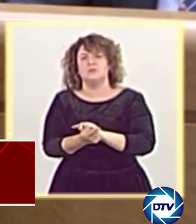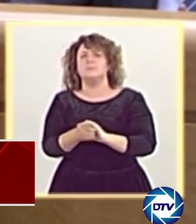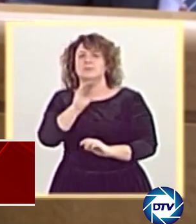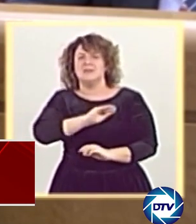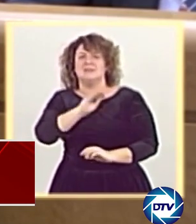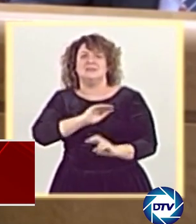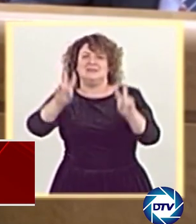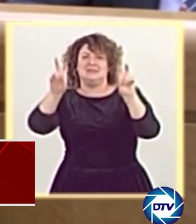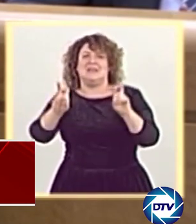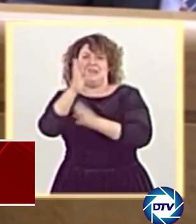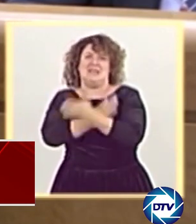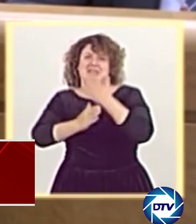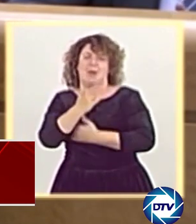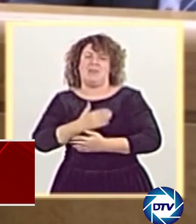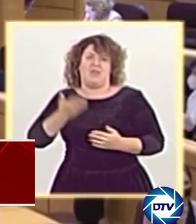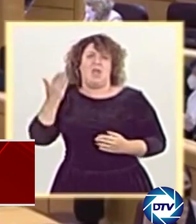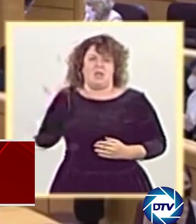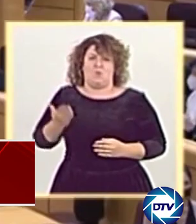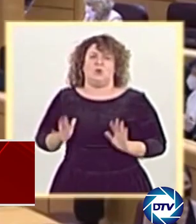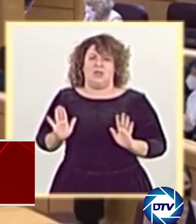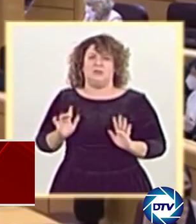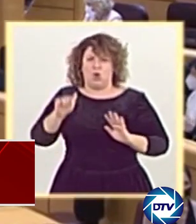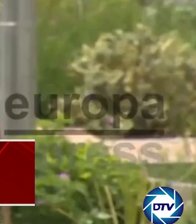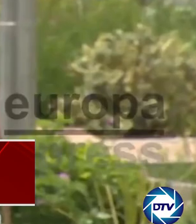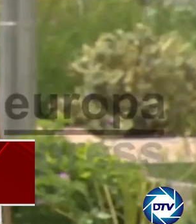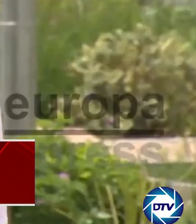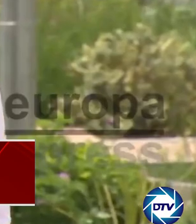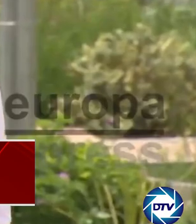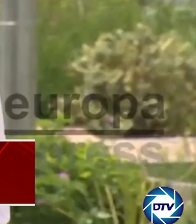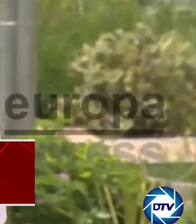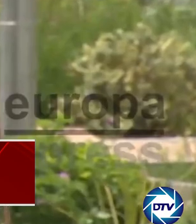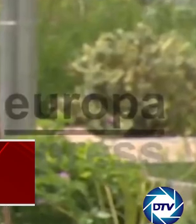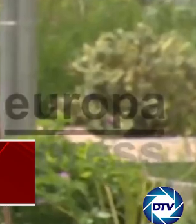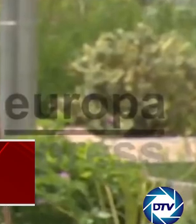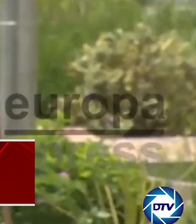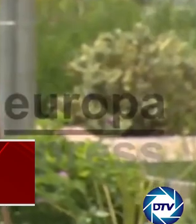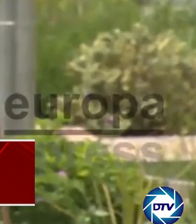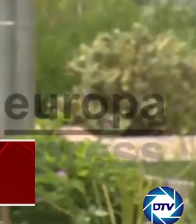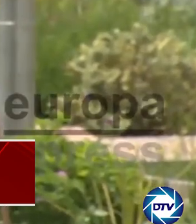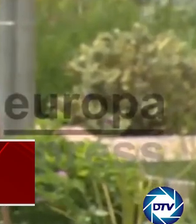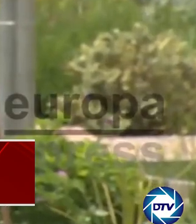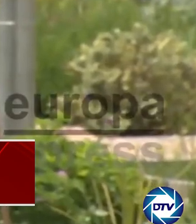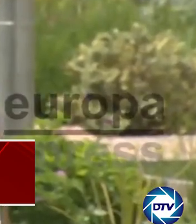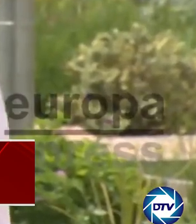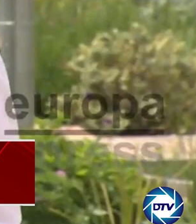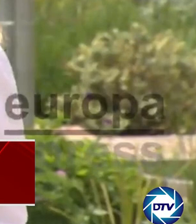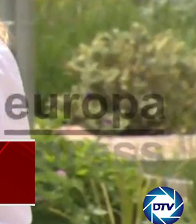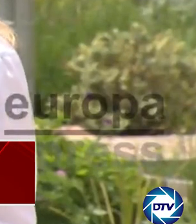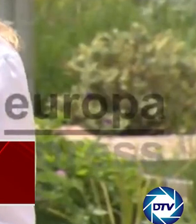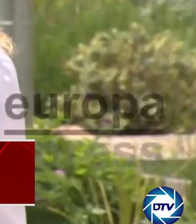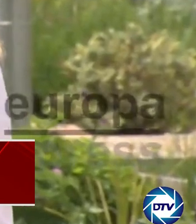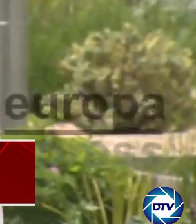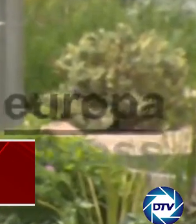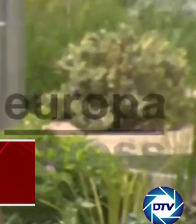Yolanda Díez tiene el apoyo del sátrapa y letrado de Moncloa y de su Rasputín de vía